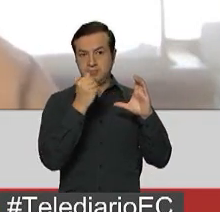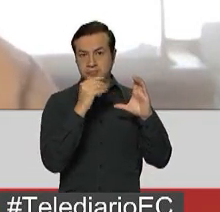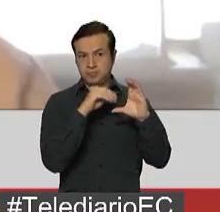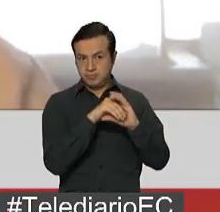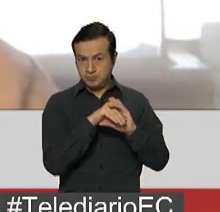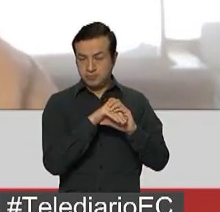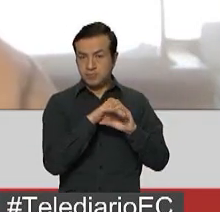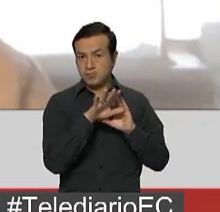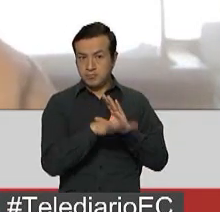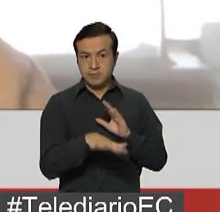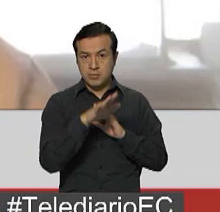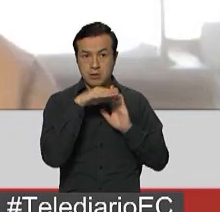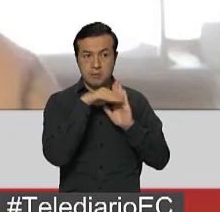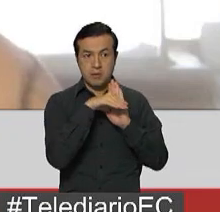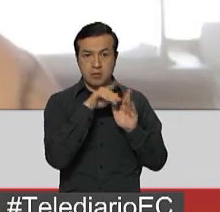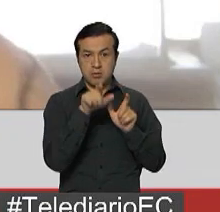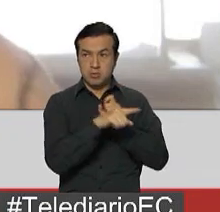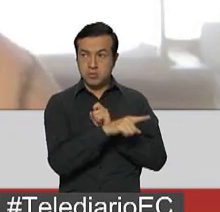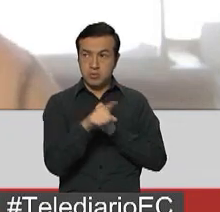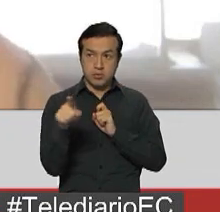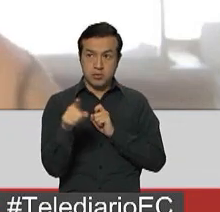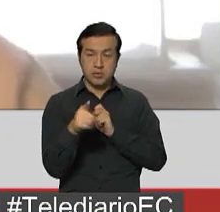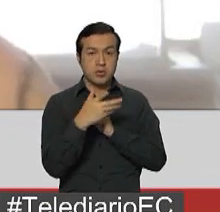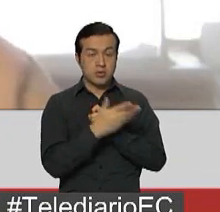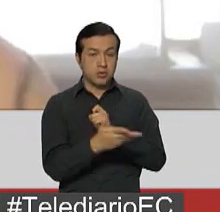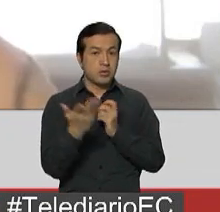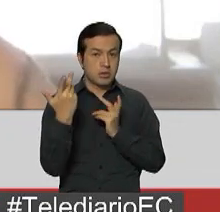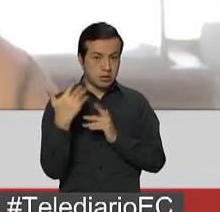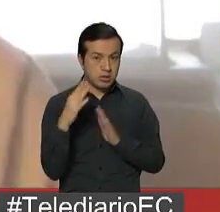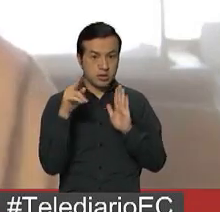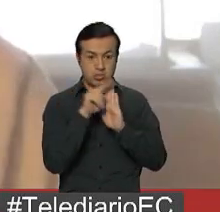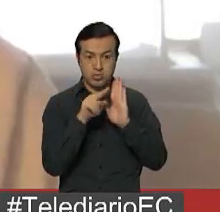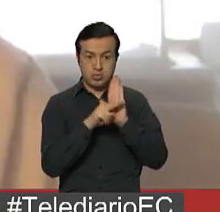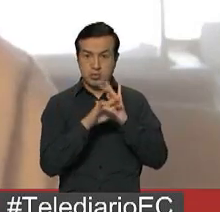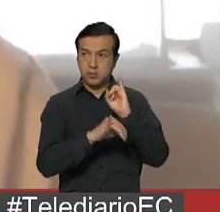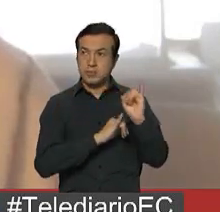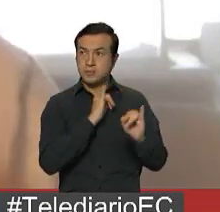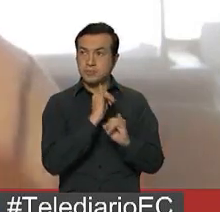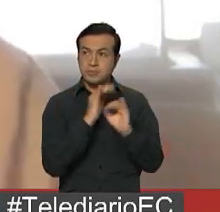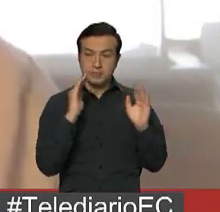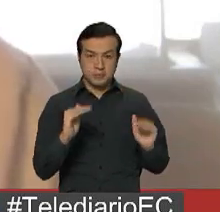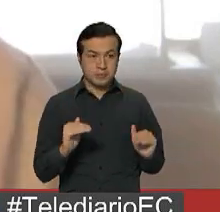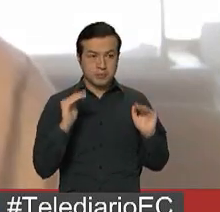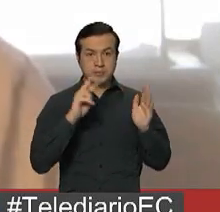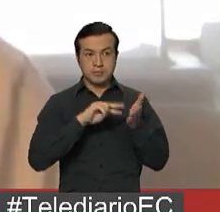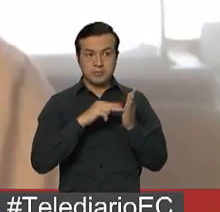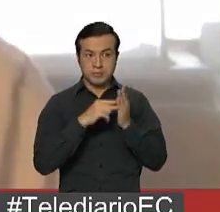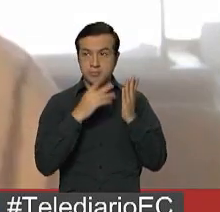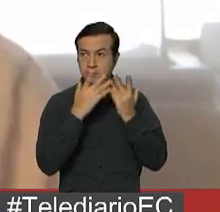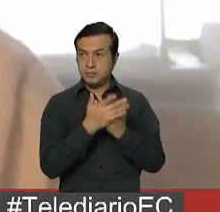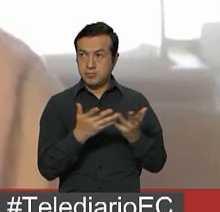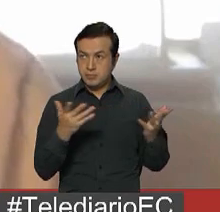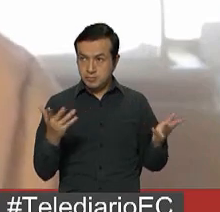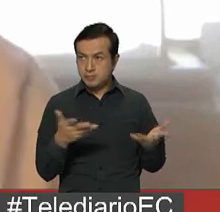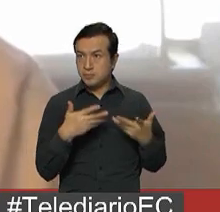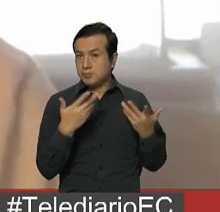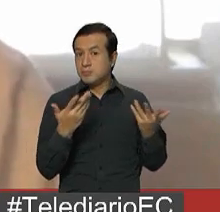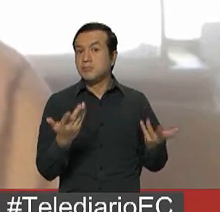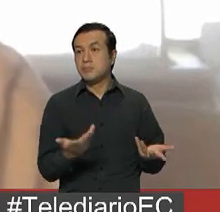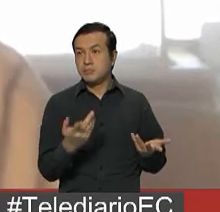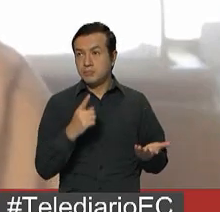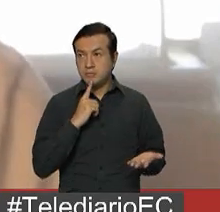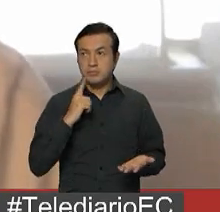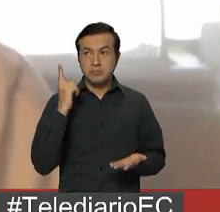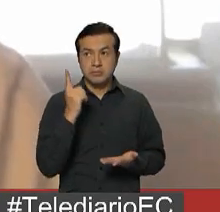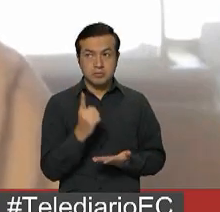indicadores que mantiene el sistema financiero son indicadores que están bajo estándares internacionales eso quiere decir que hay realmente